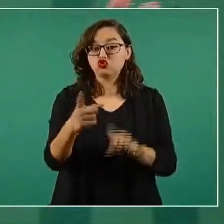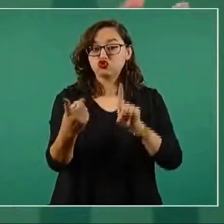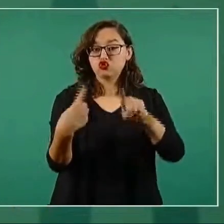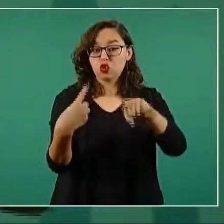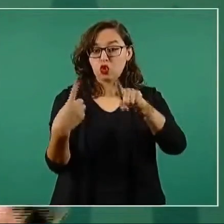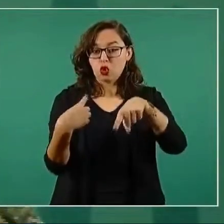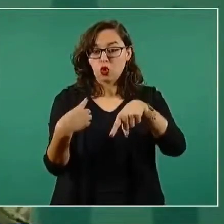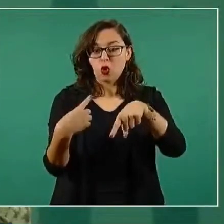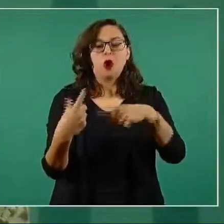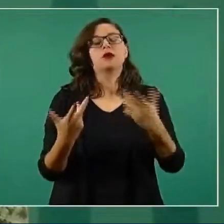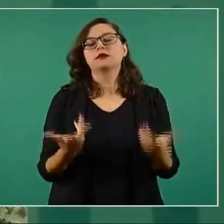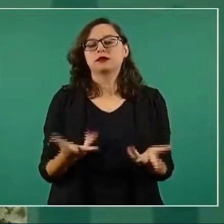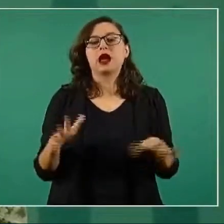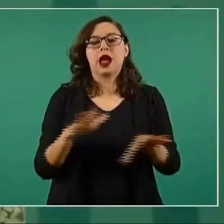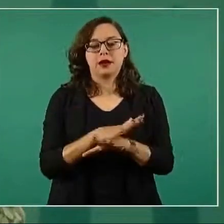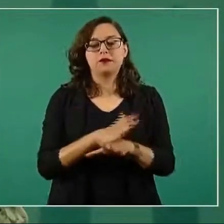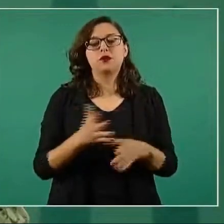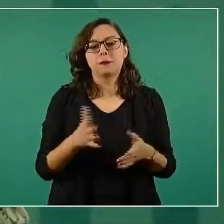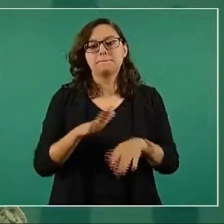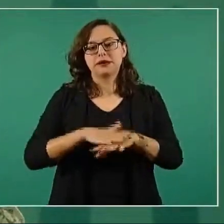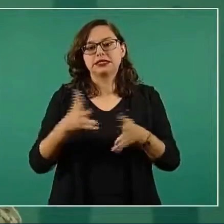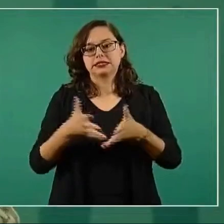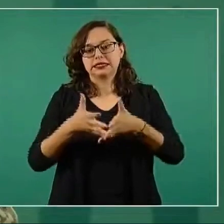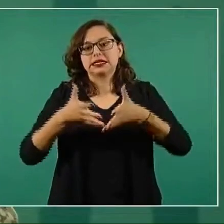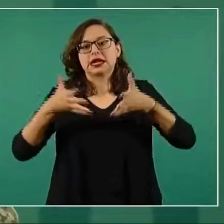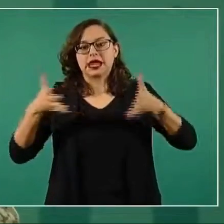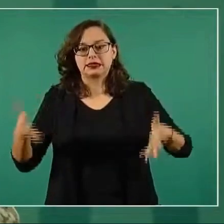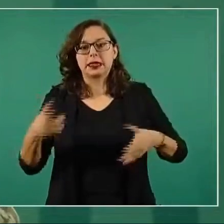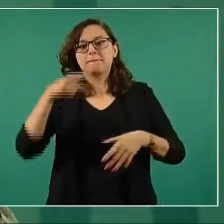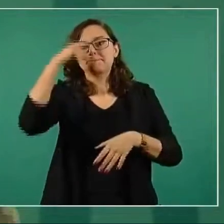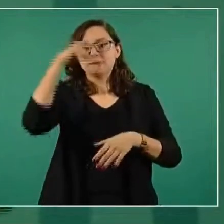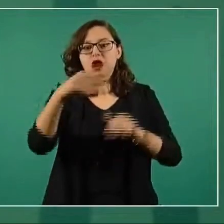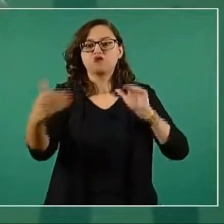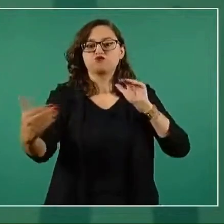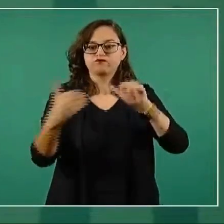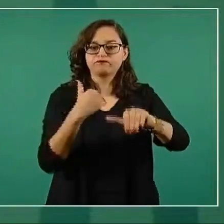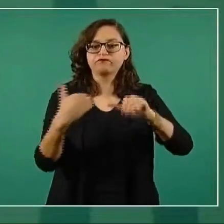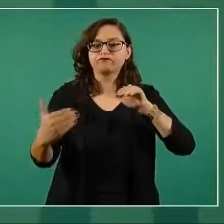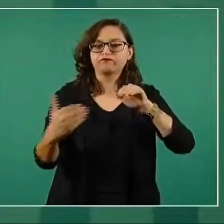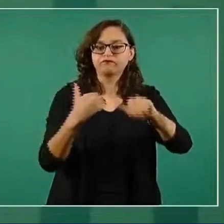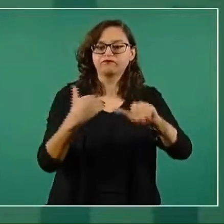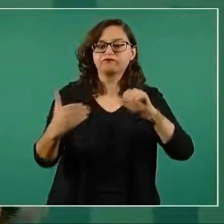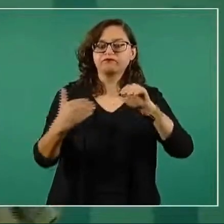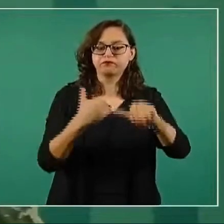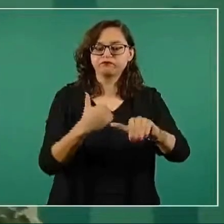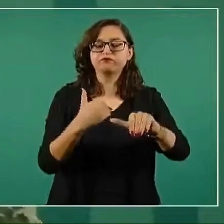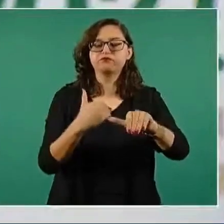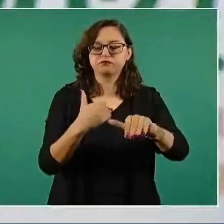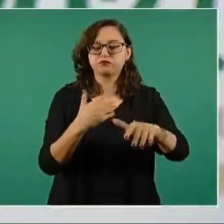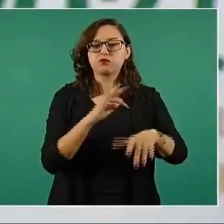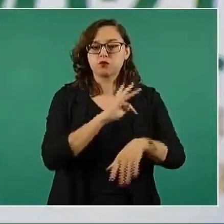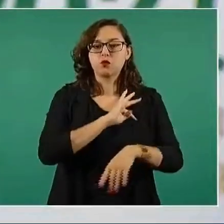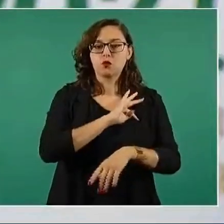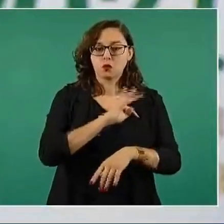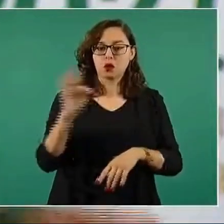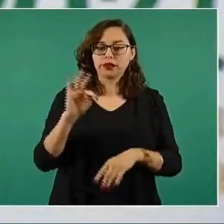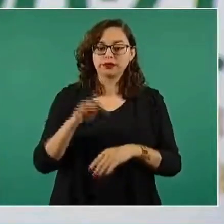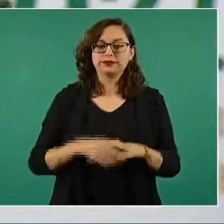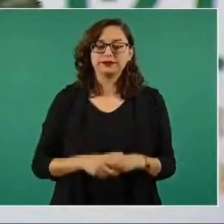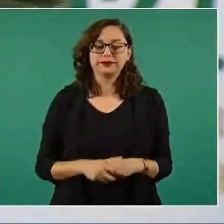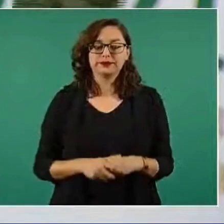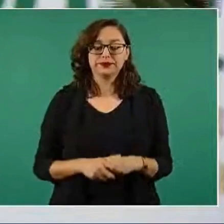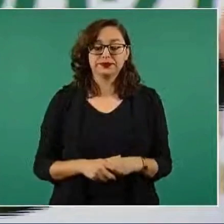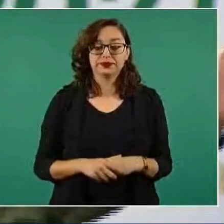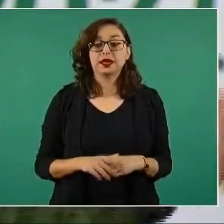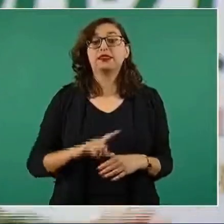con una longitud de desarrollo de 1 kilómetro, para meter flujos a la ciudad militar, flujos a la terminal de carga. Por